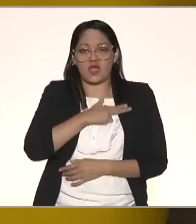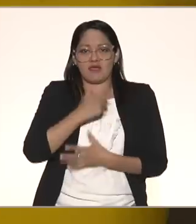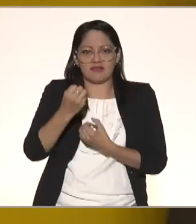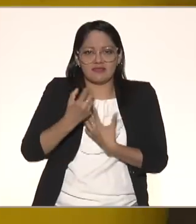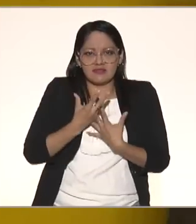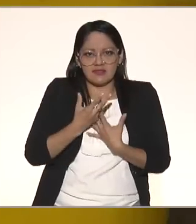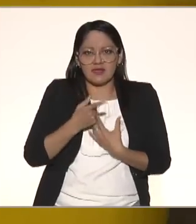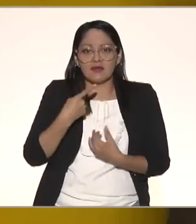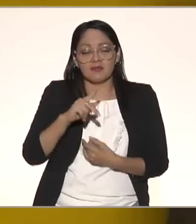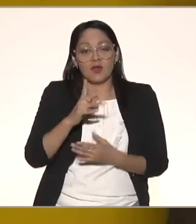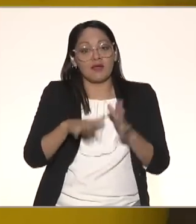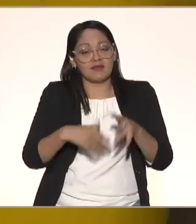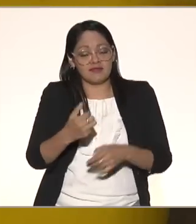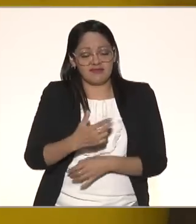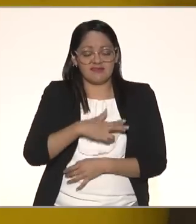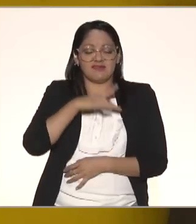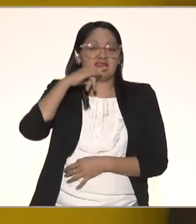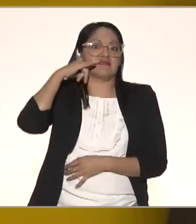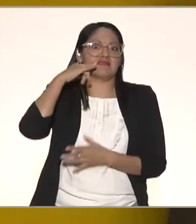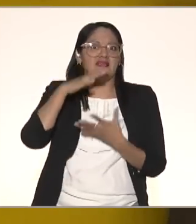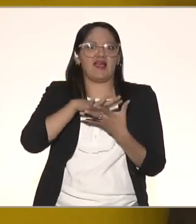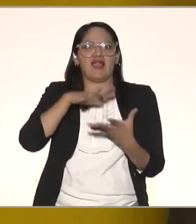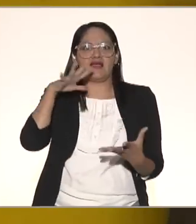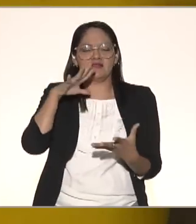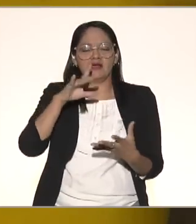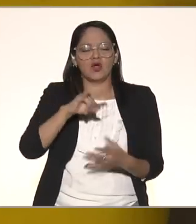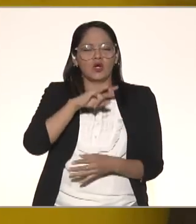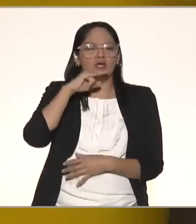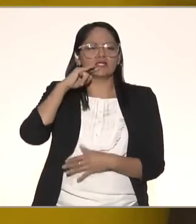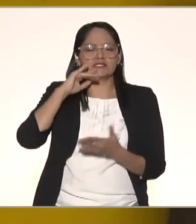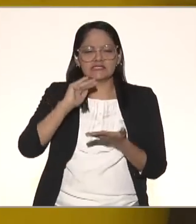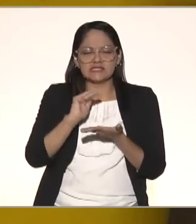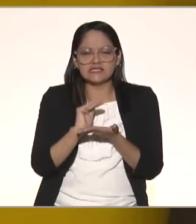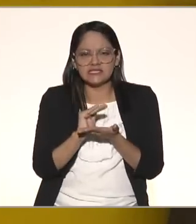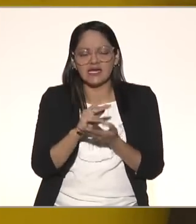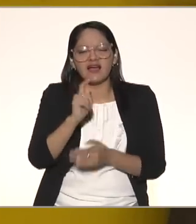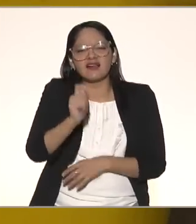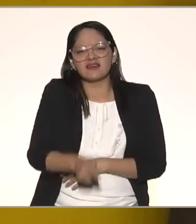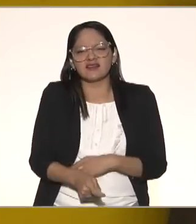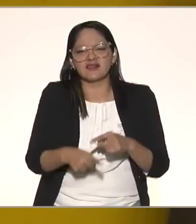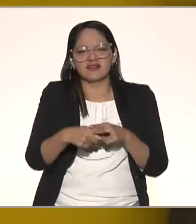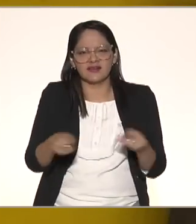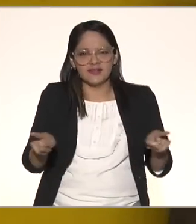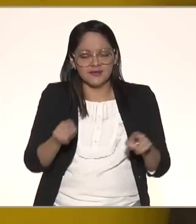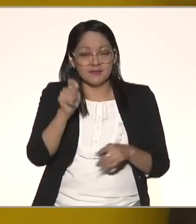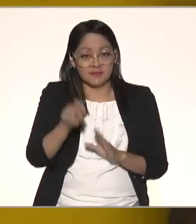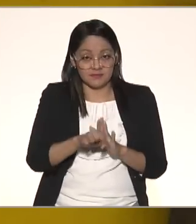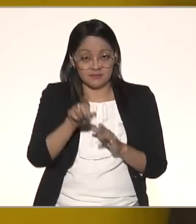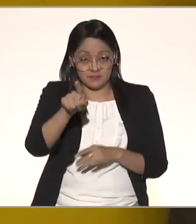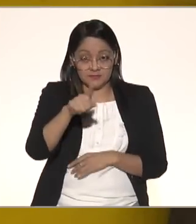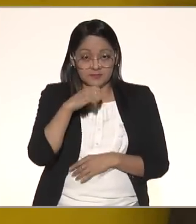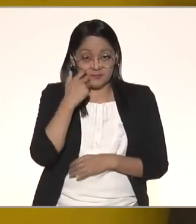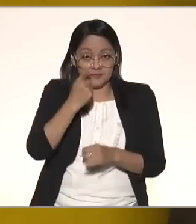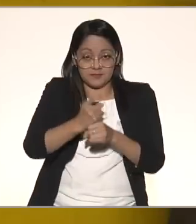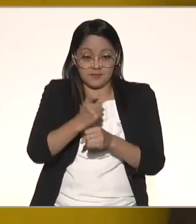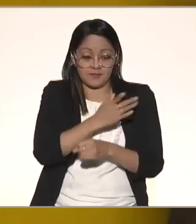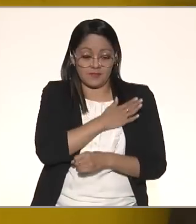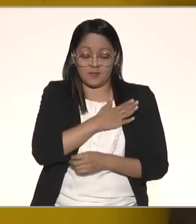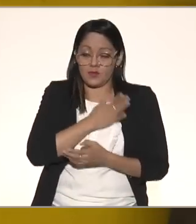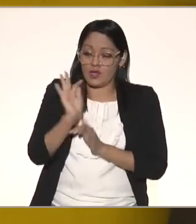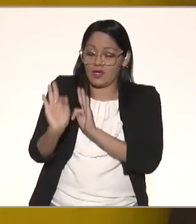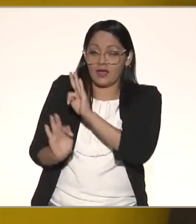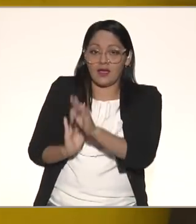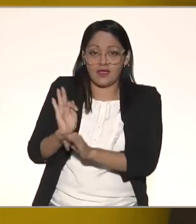de este tamaño que más pequeñita. Entonces, para poder ser generosos necesitamos